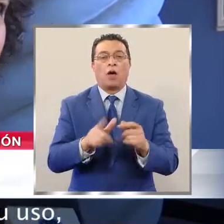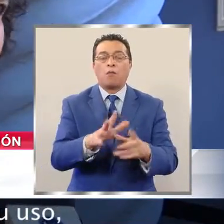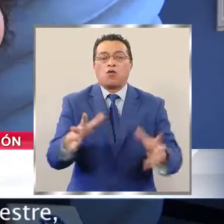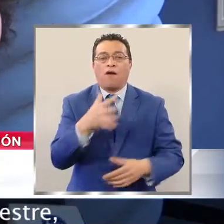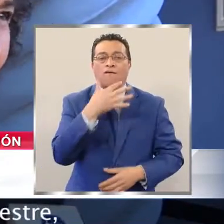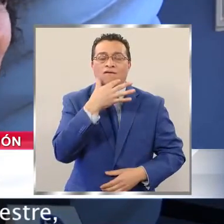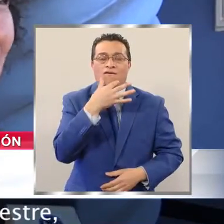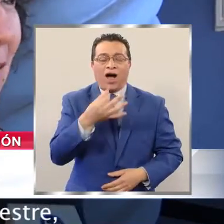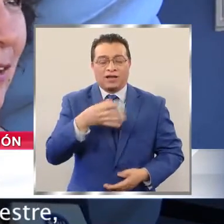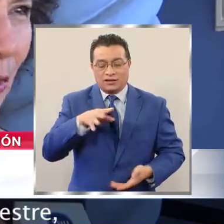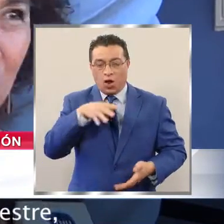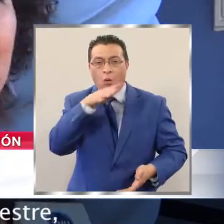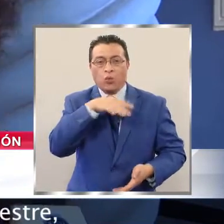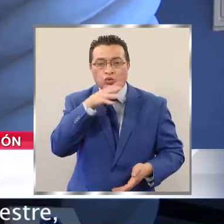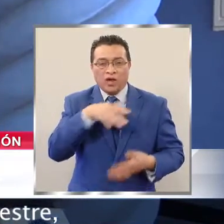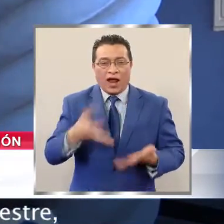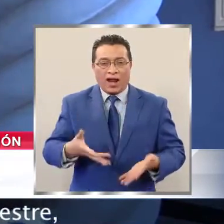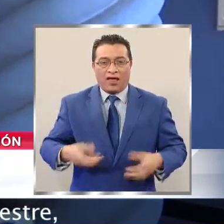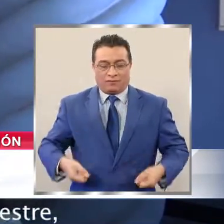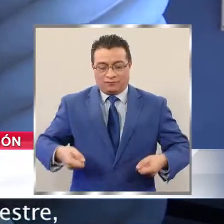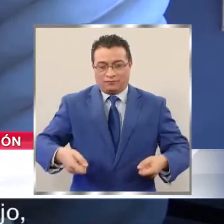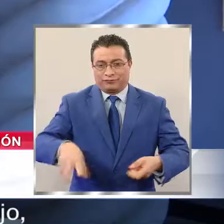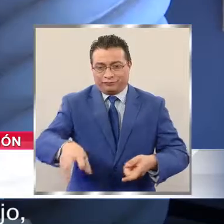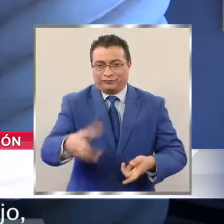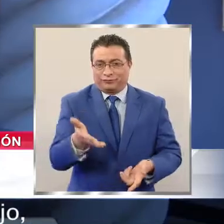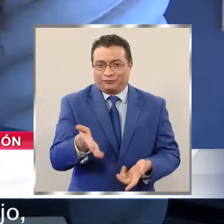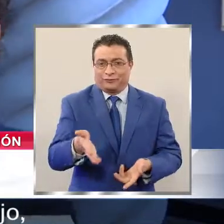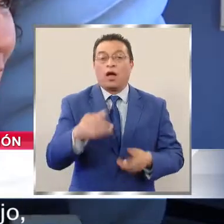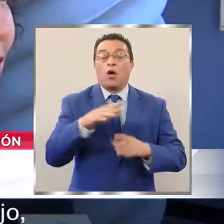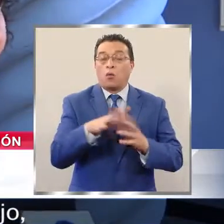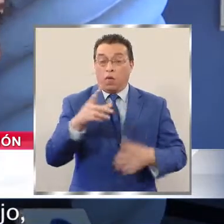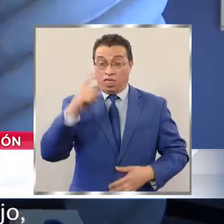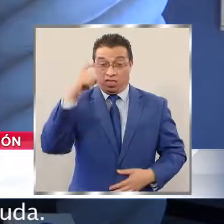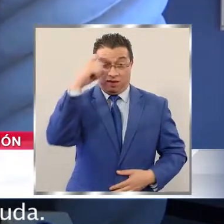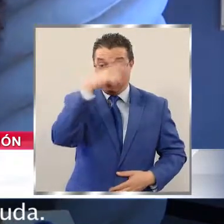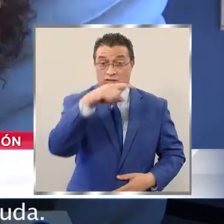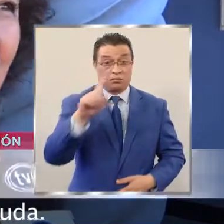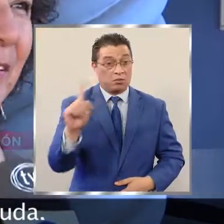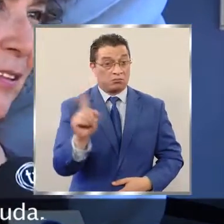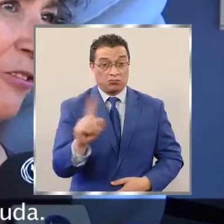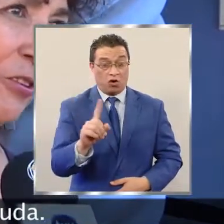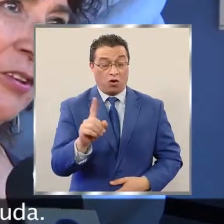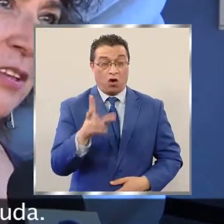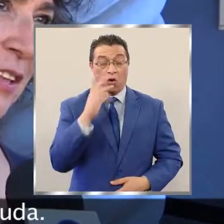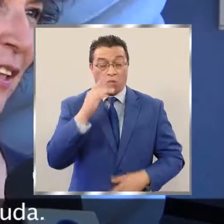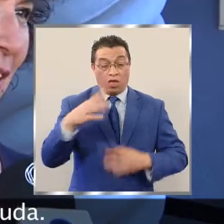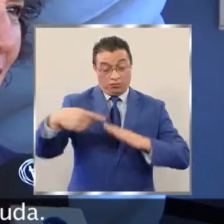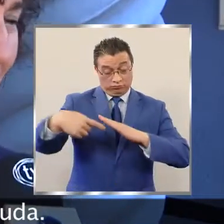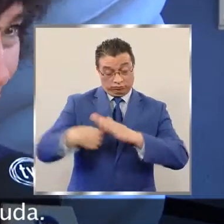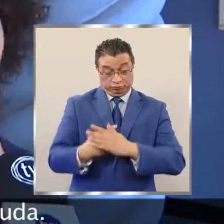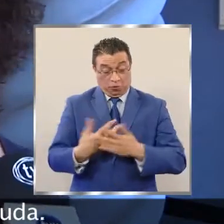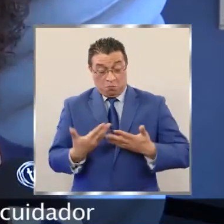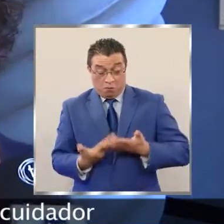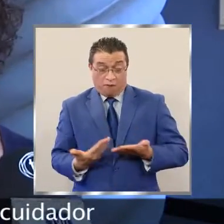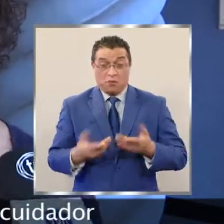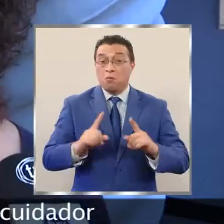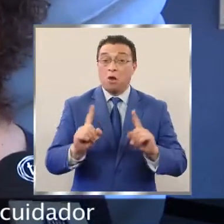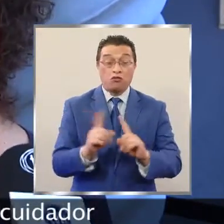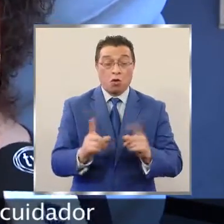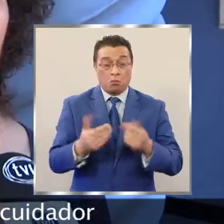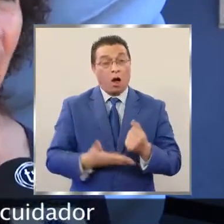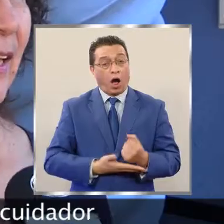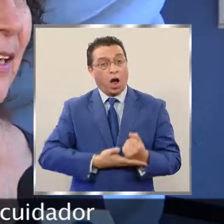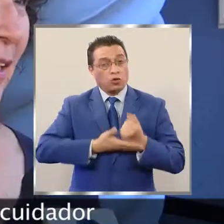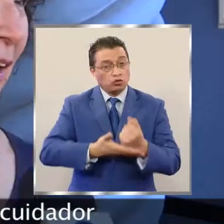uso, usa pilas comunes silvestres, no es nada complejo, nada invasivo y te ayuda, lo puede